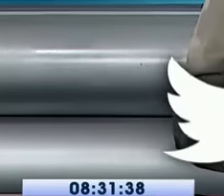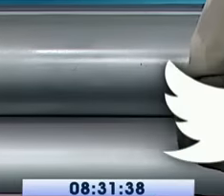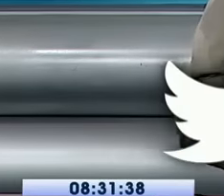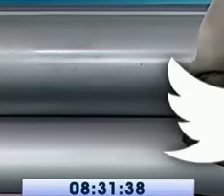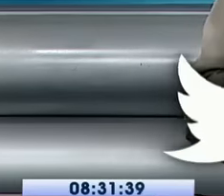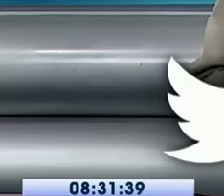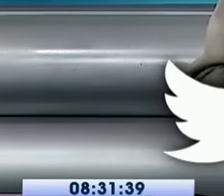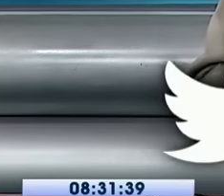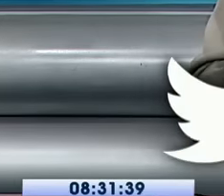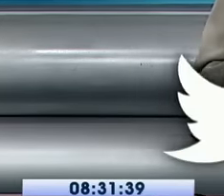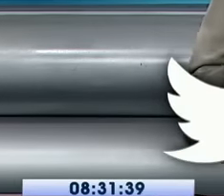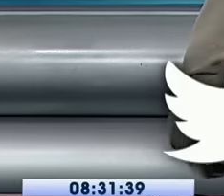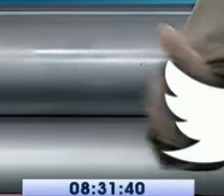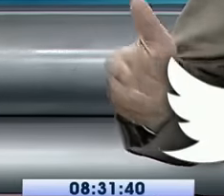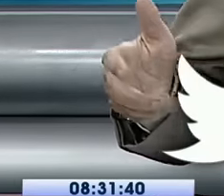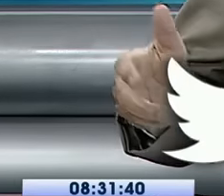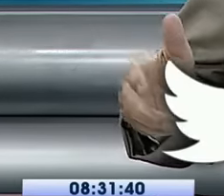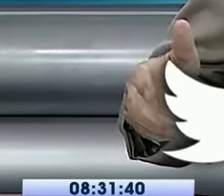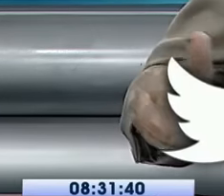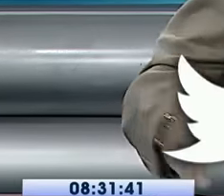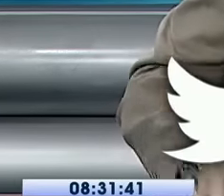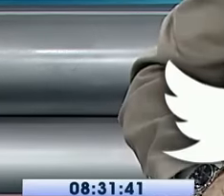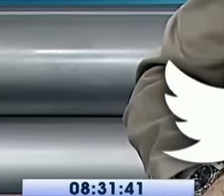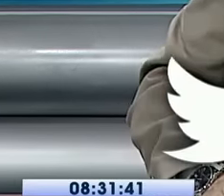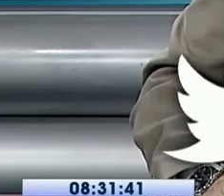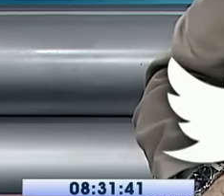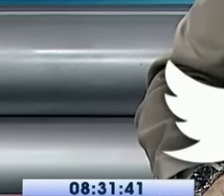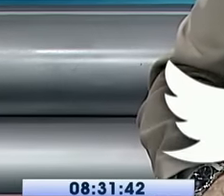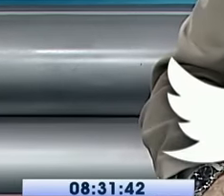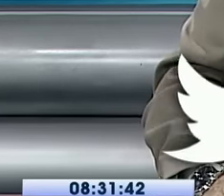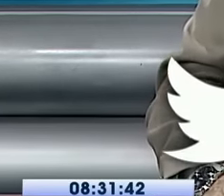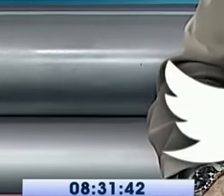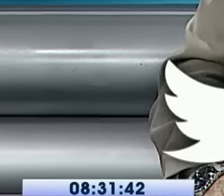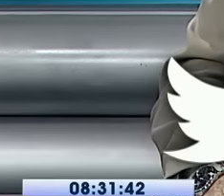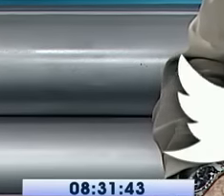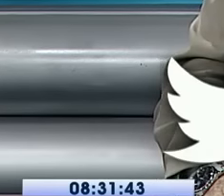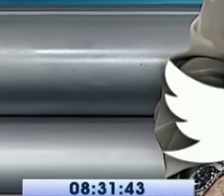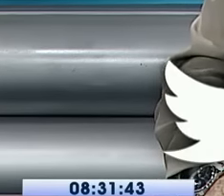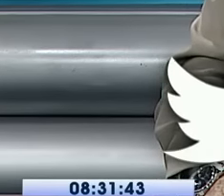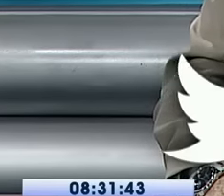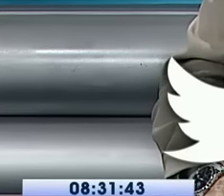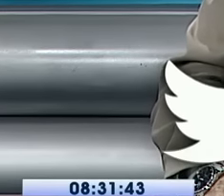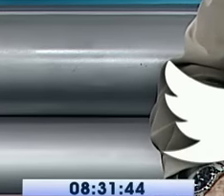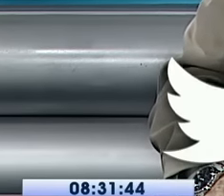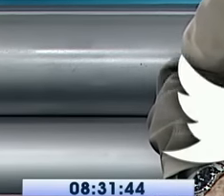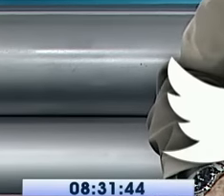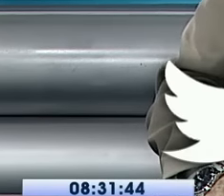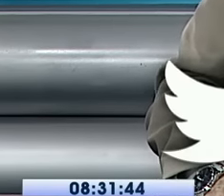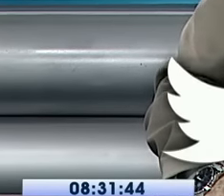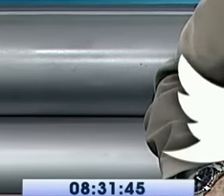videos, fotos y además mensajes por WhatsApp. Ahí está nuestro Twitter,